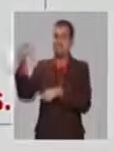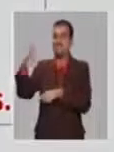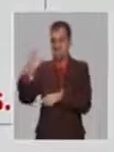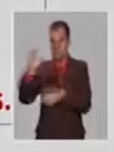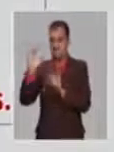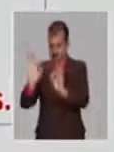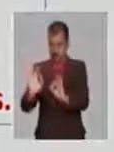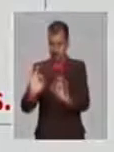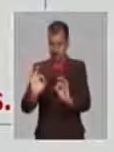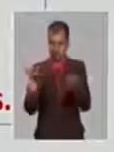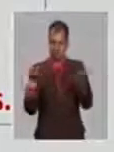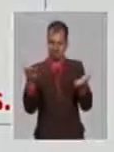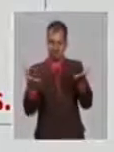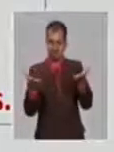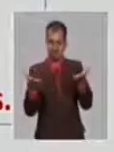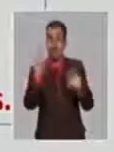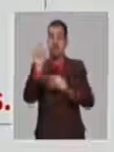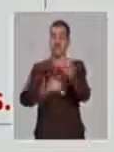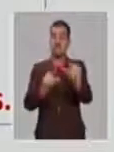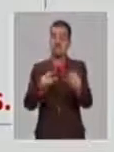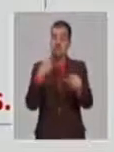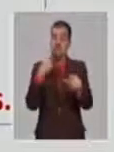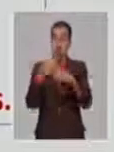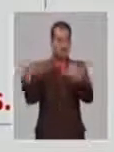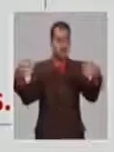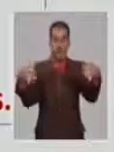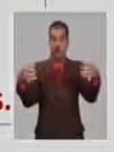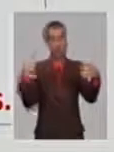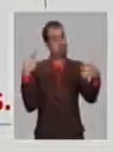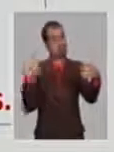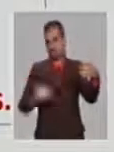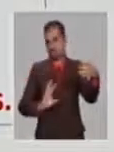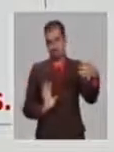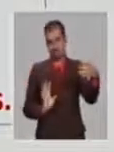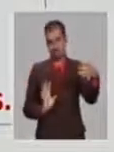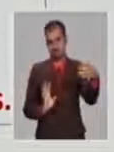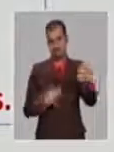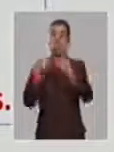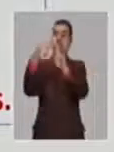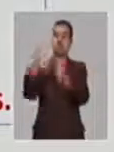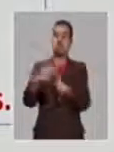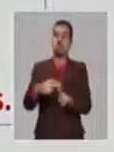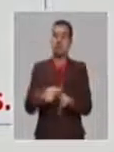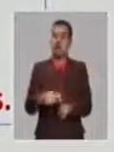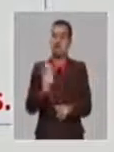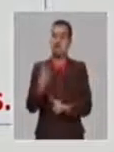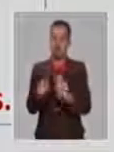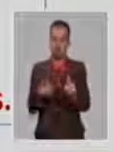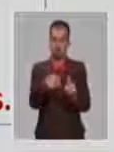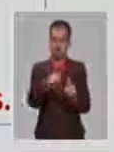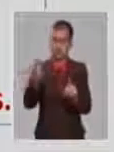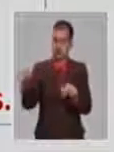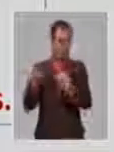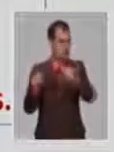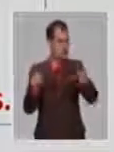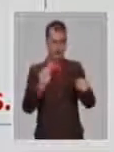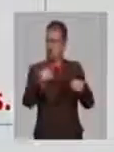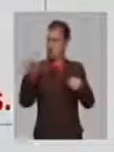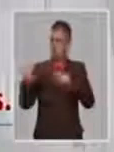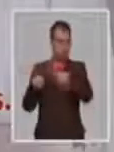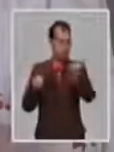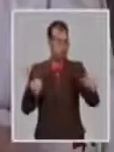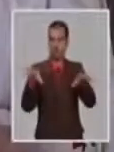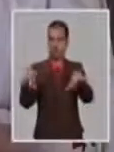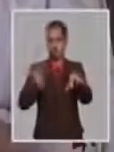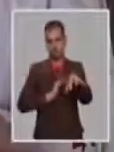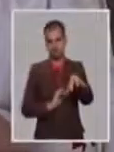decide para qué grupo va, no lo sabe, simplemente que por un listado aleatorio se asigna a uno u otro grupo, y